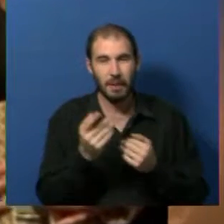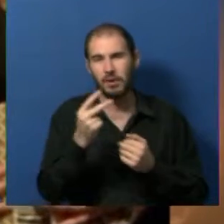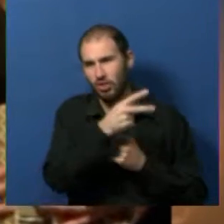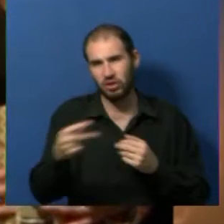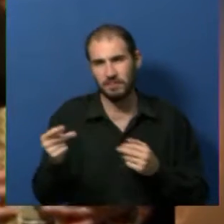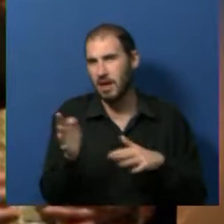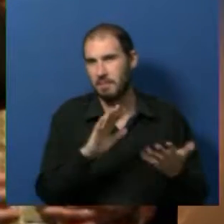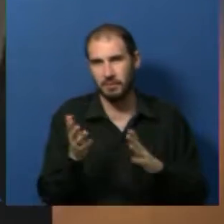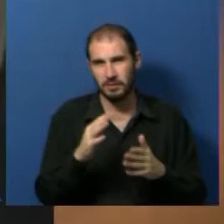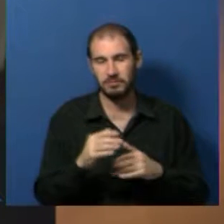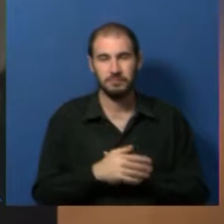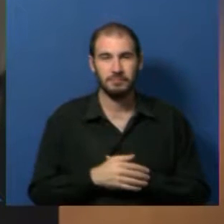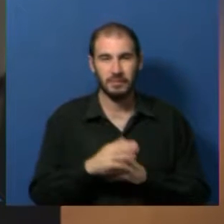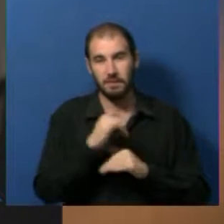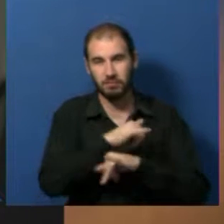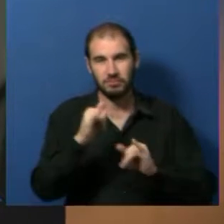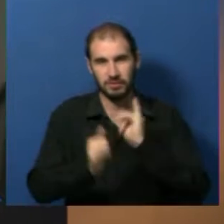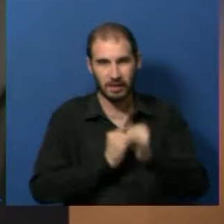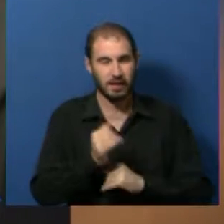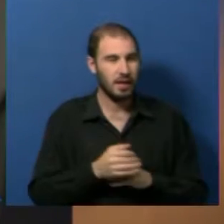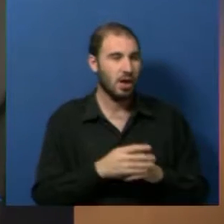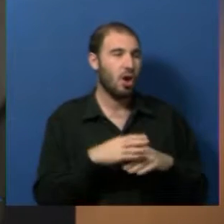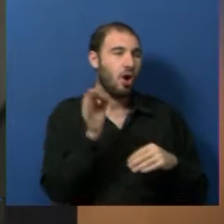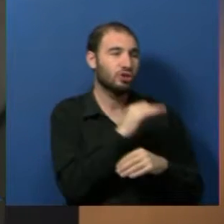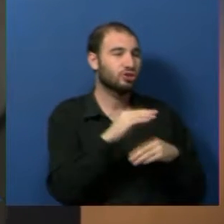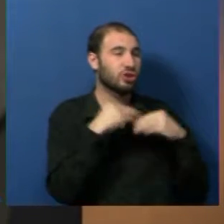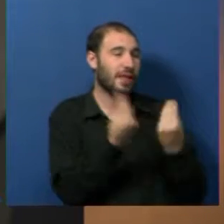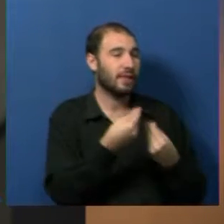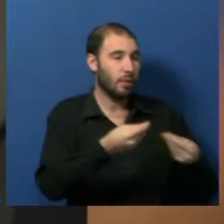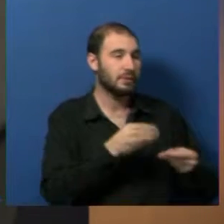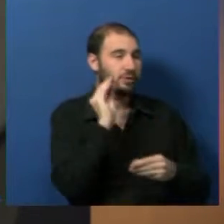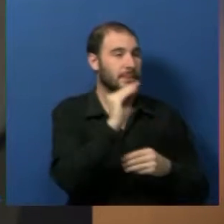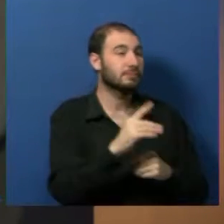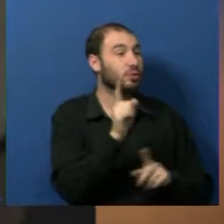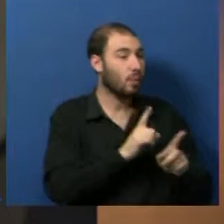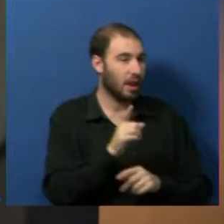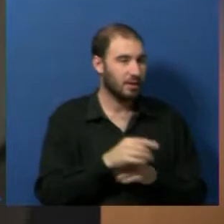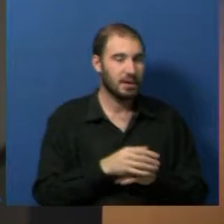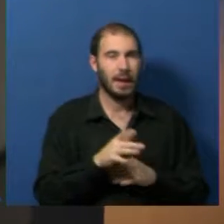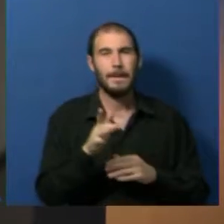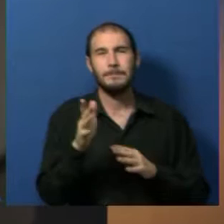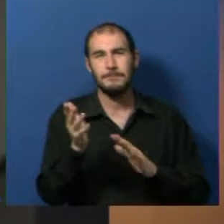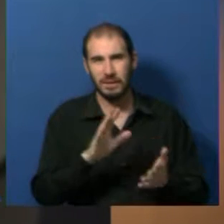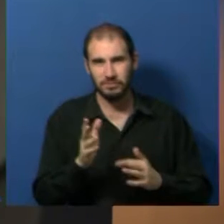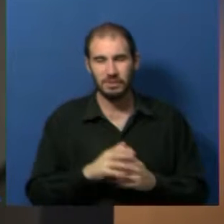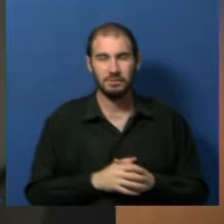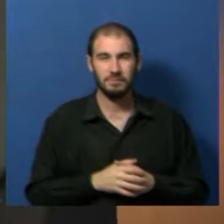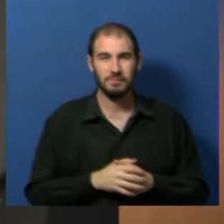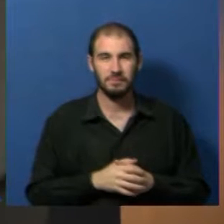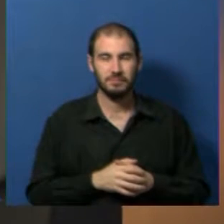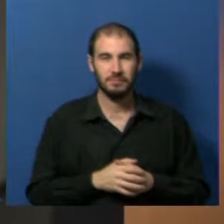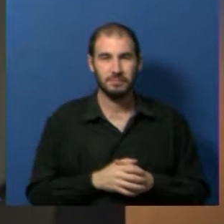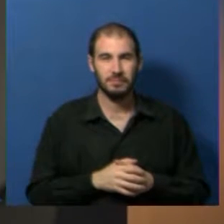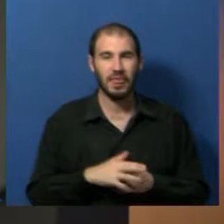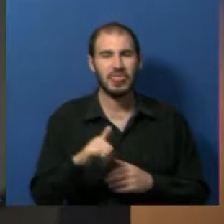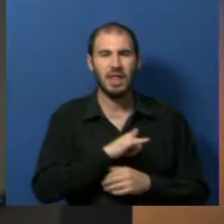ya vamos a tener esta información. Bien, tampoco la cantidad de comercios o en qué departamentos de la provincia, ¿no? En principio,